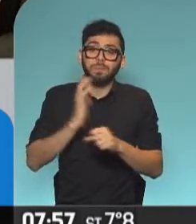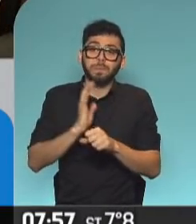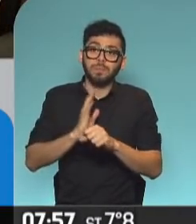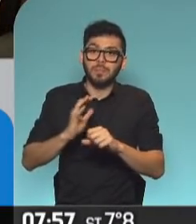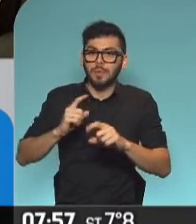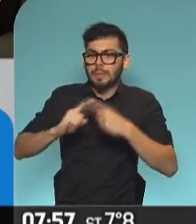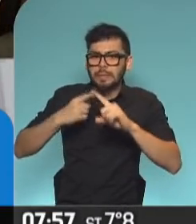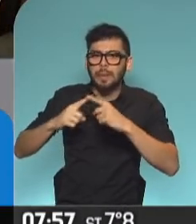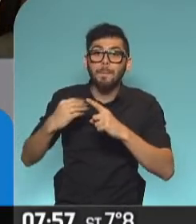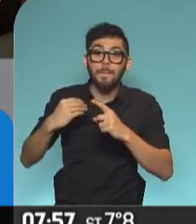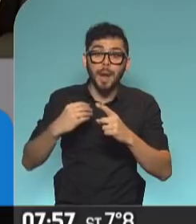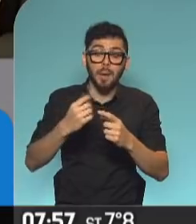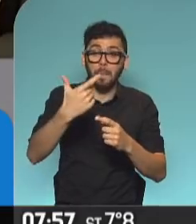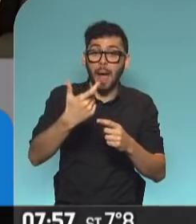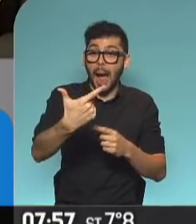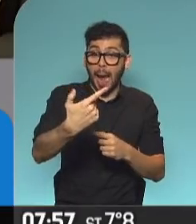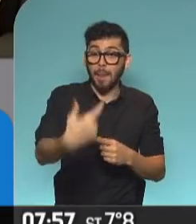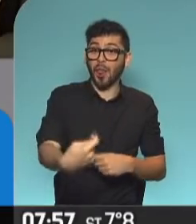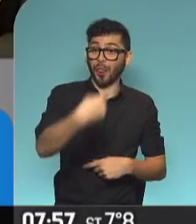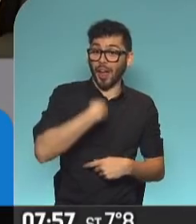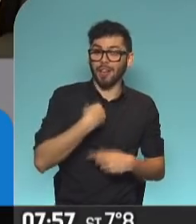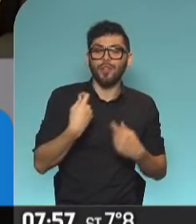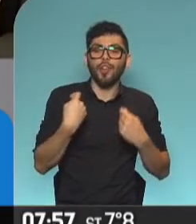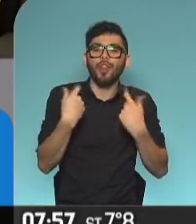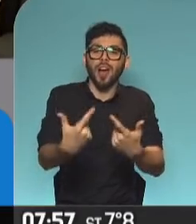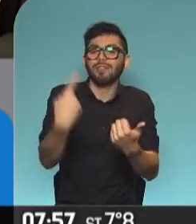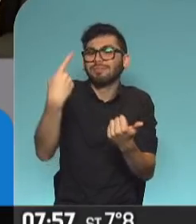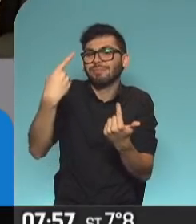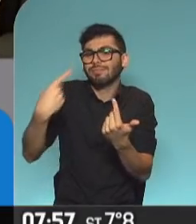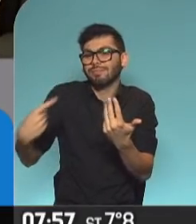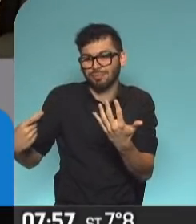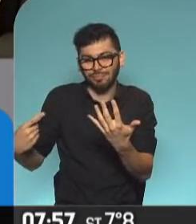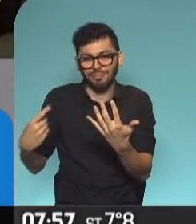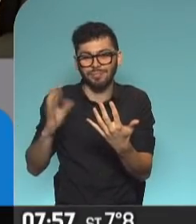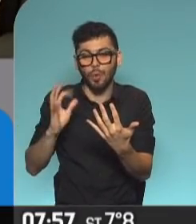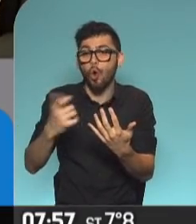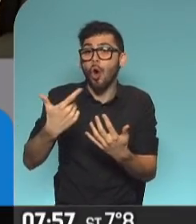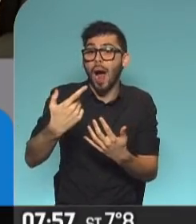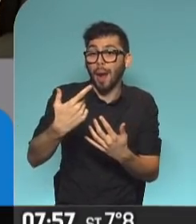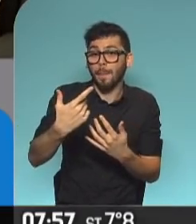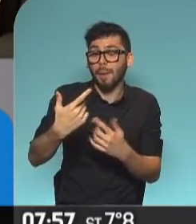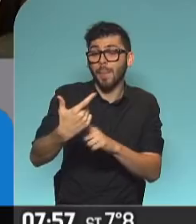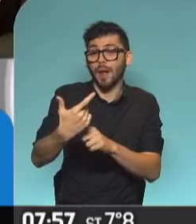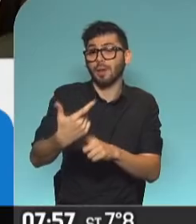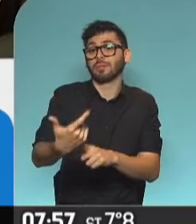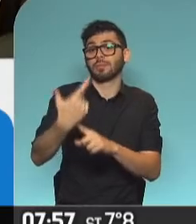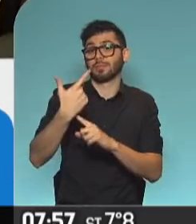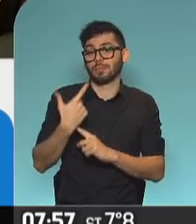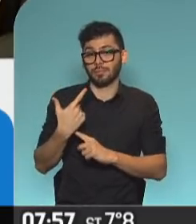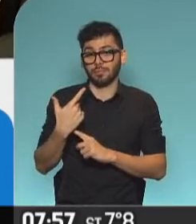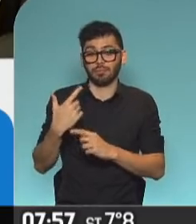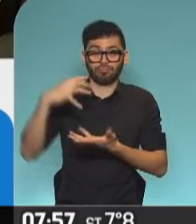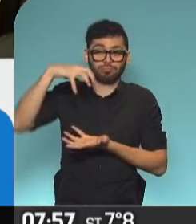tener alguien que procura llevar un arma o interceder para que un arma sea destinada al Banco Nacional de